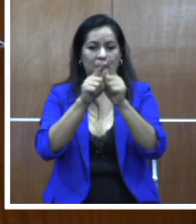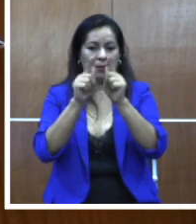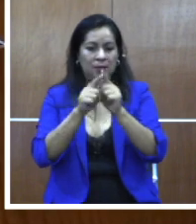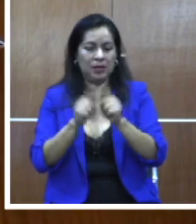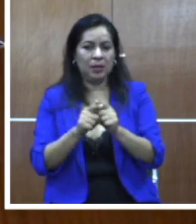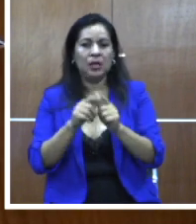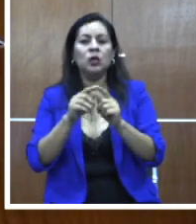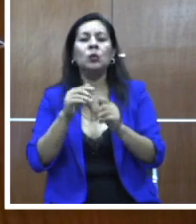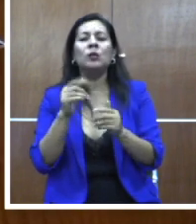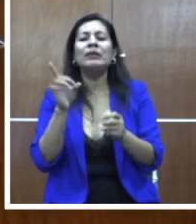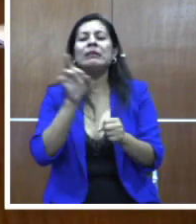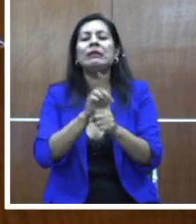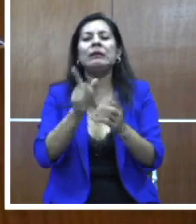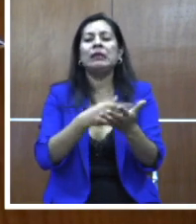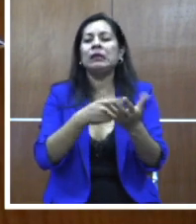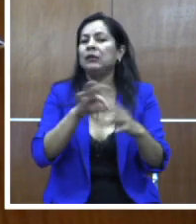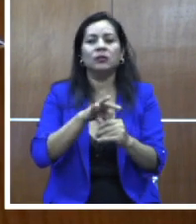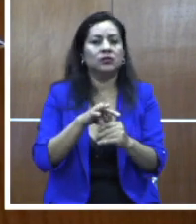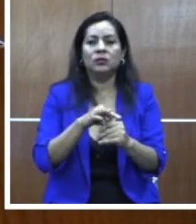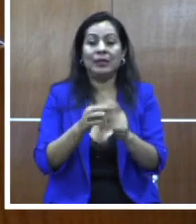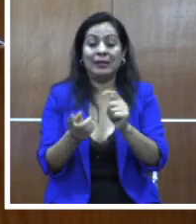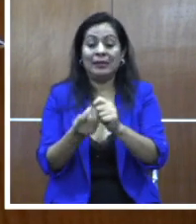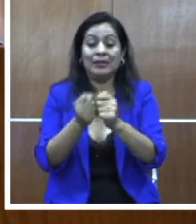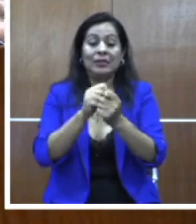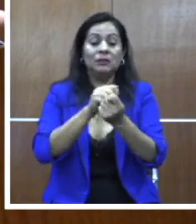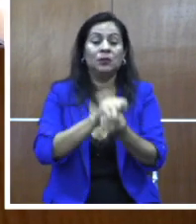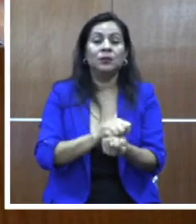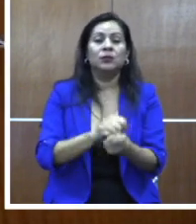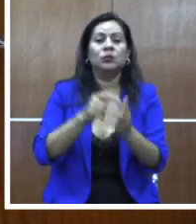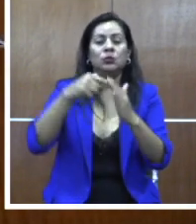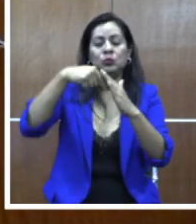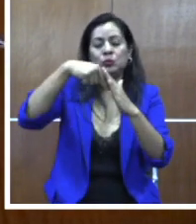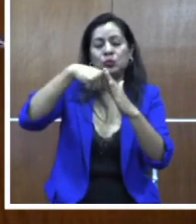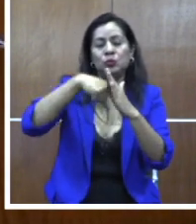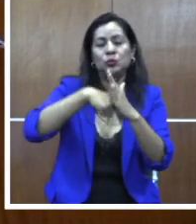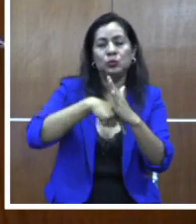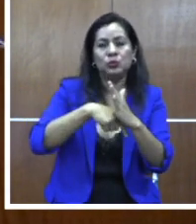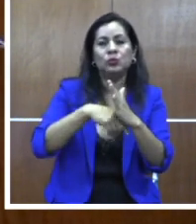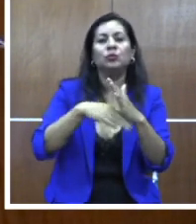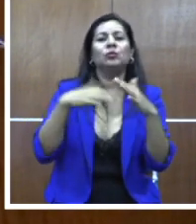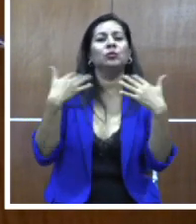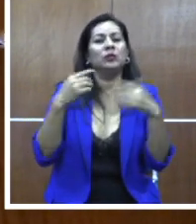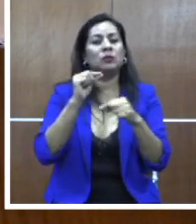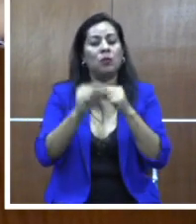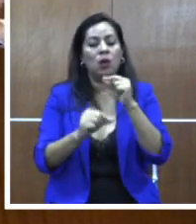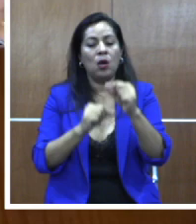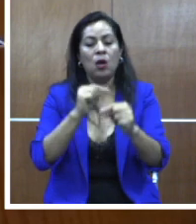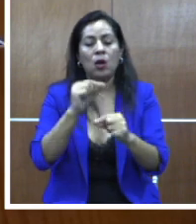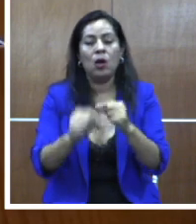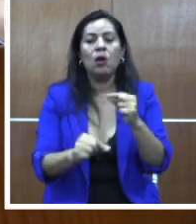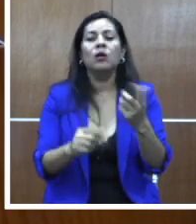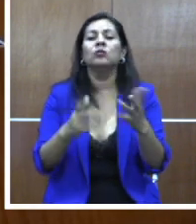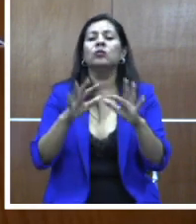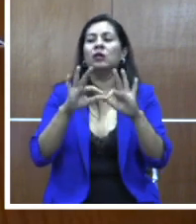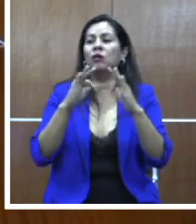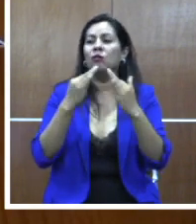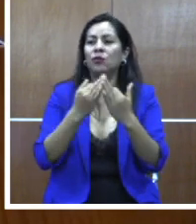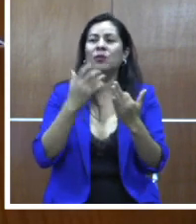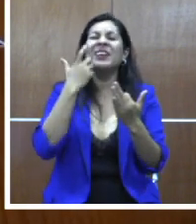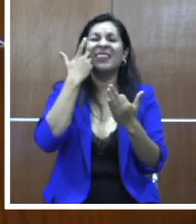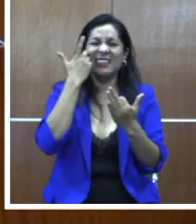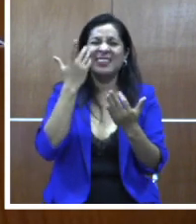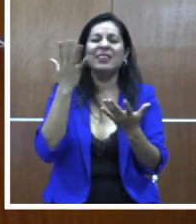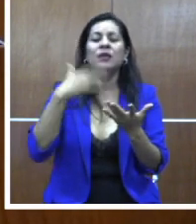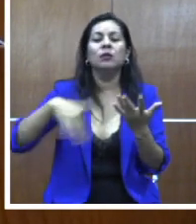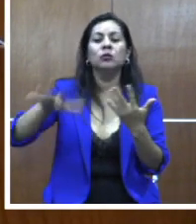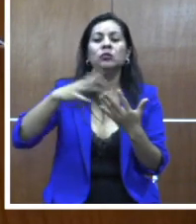una jornada electoral. Esta transformación es profunda, es estructural, es un régimen que buscará en